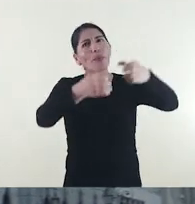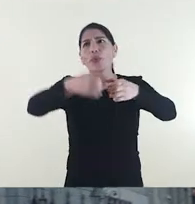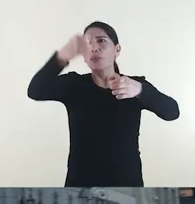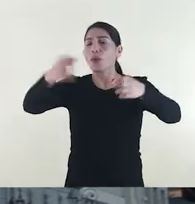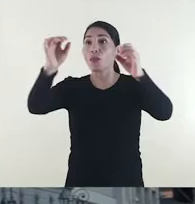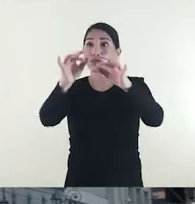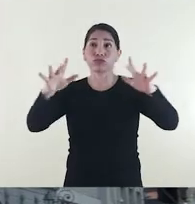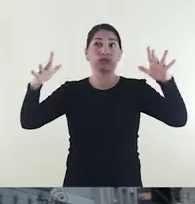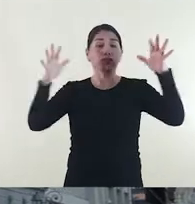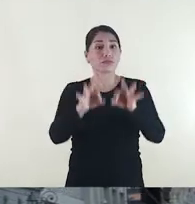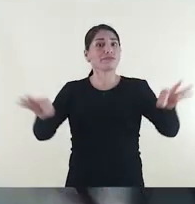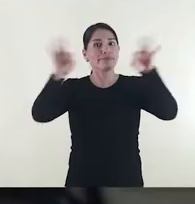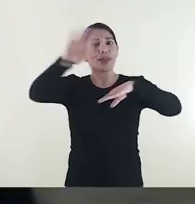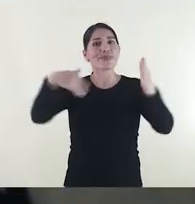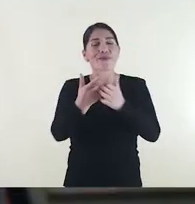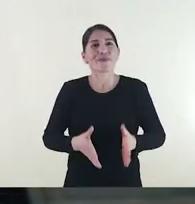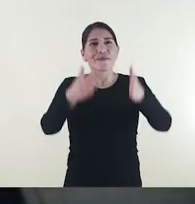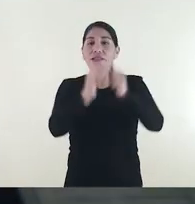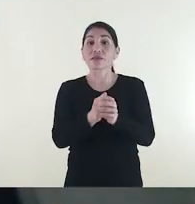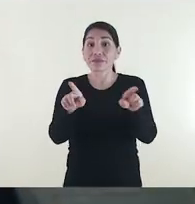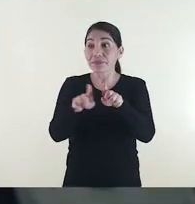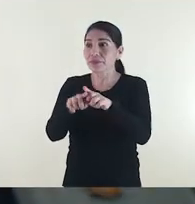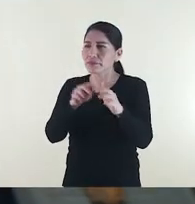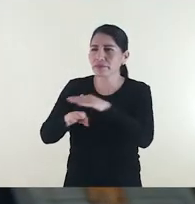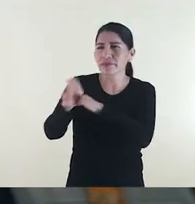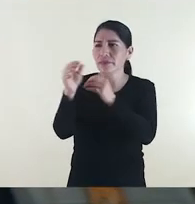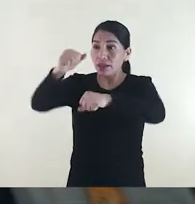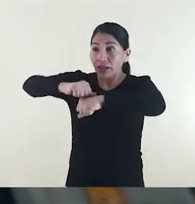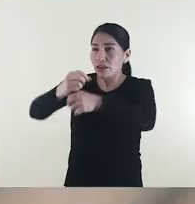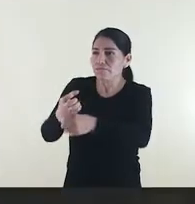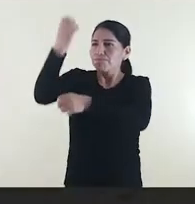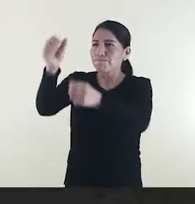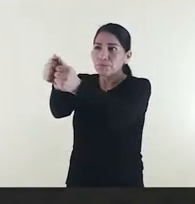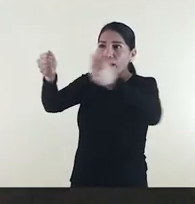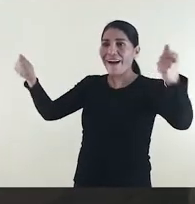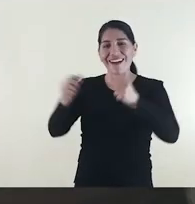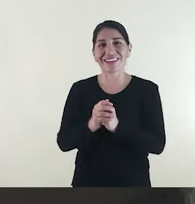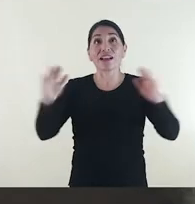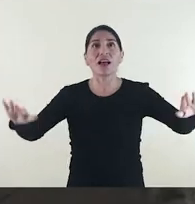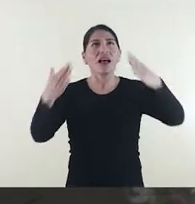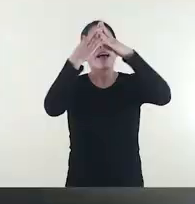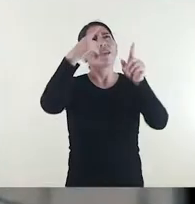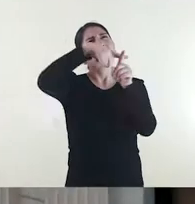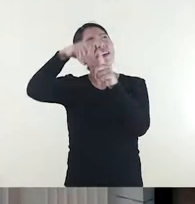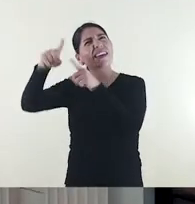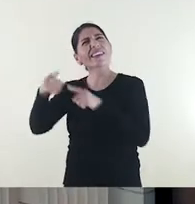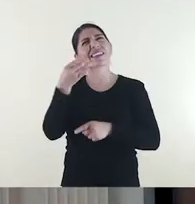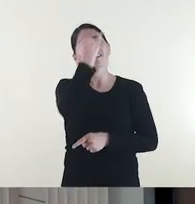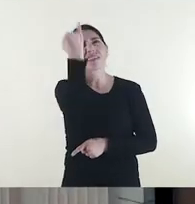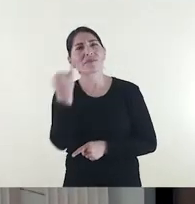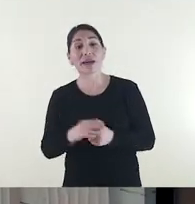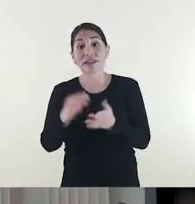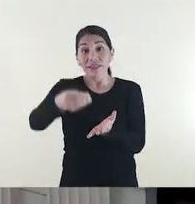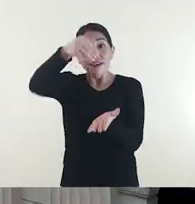más resaltante del edificio en sí. La columnata cobija una logia o balcón, y en el tímpano del frontón se exhiben